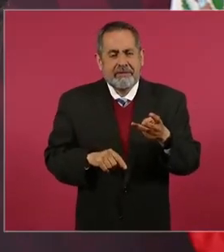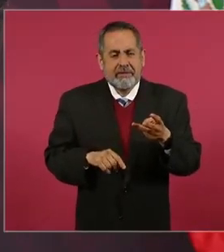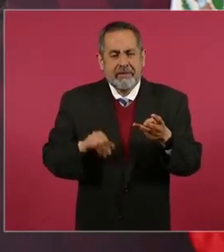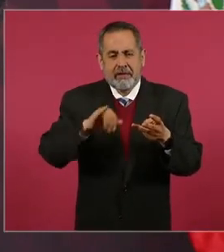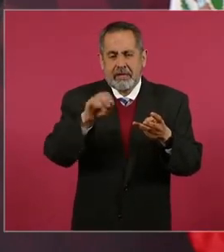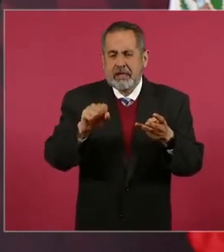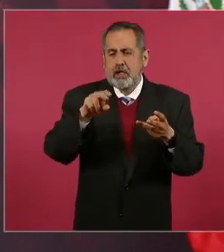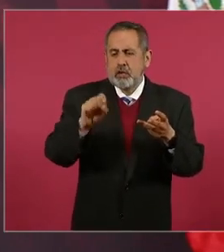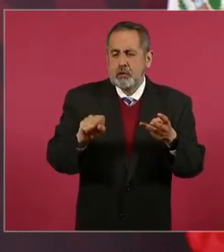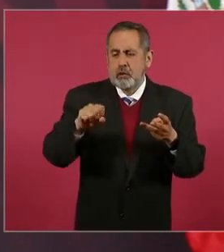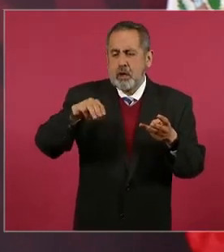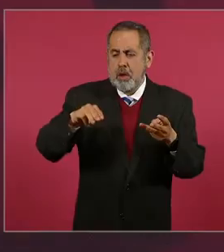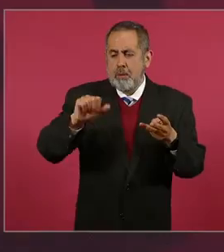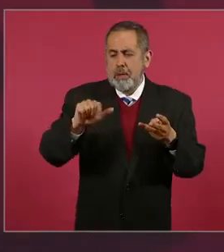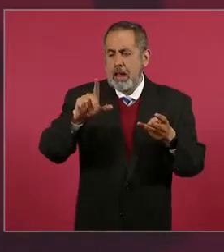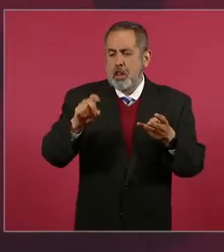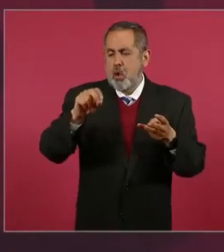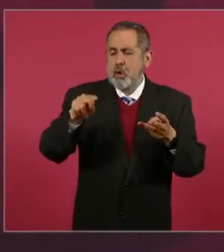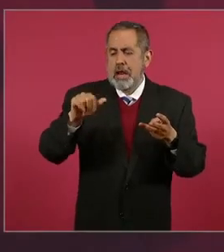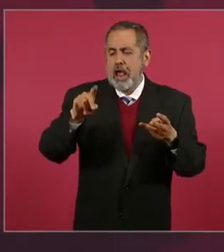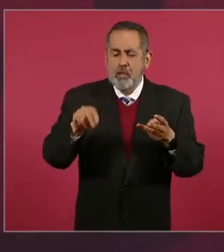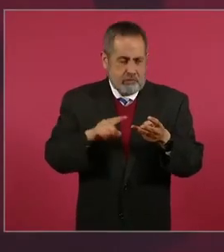Jesús Maldonado.